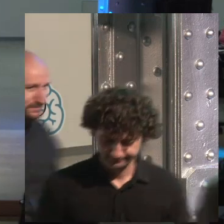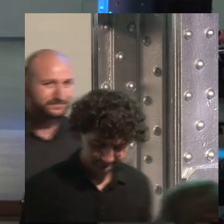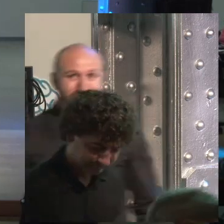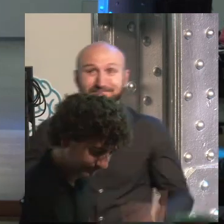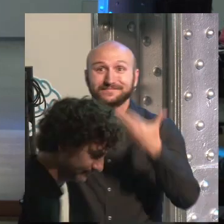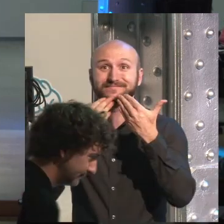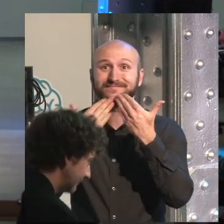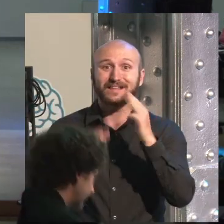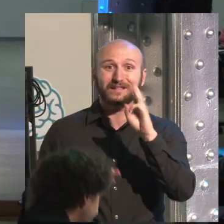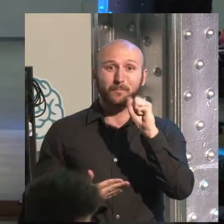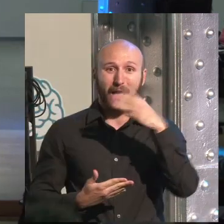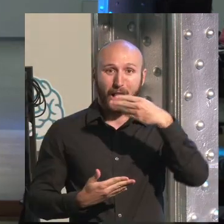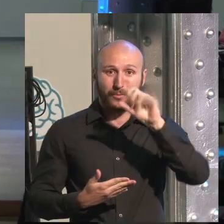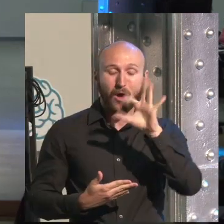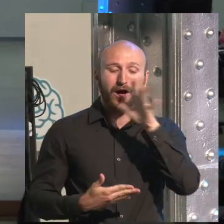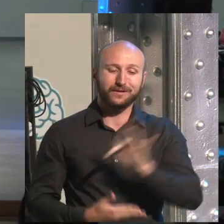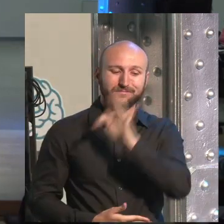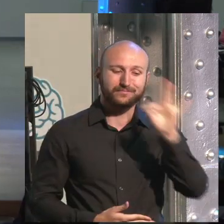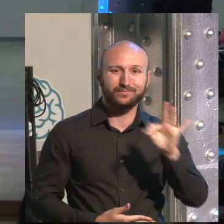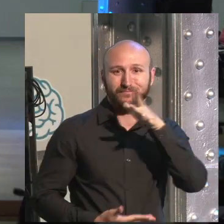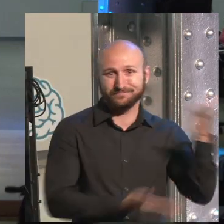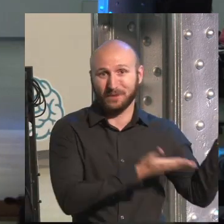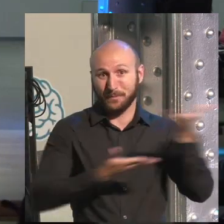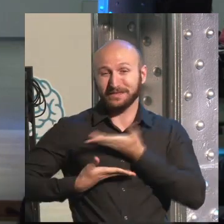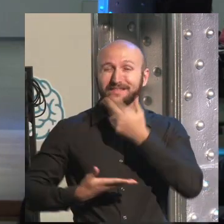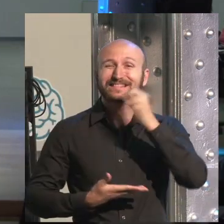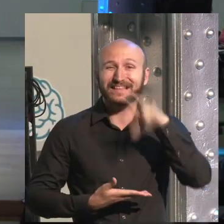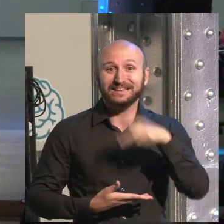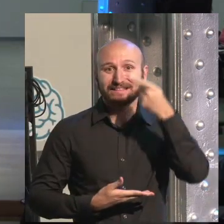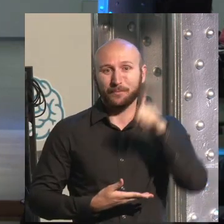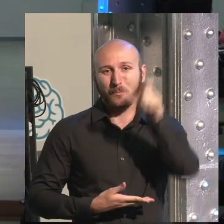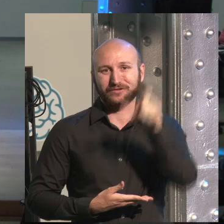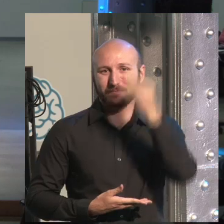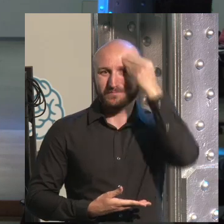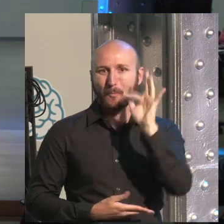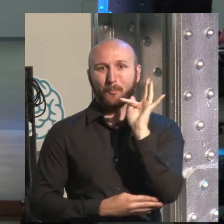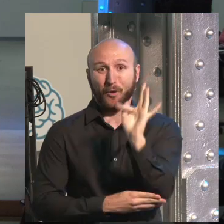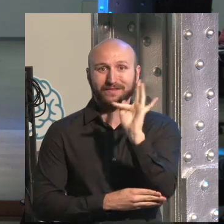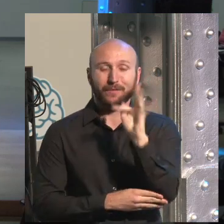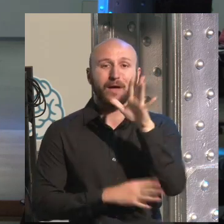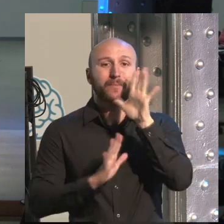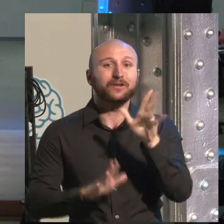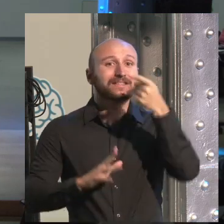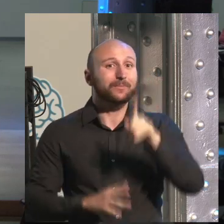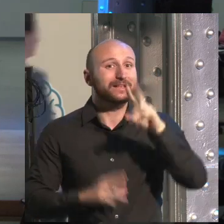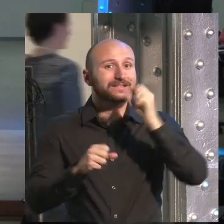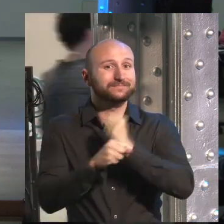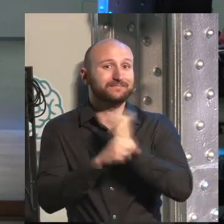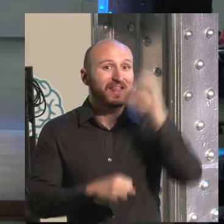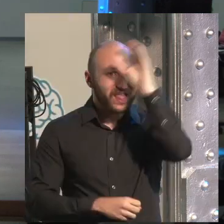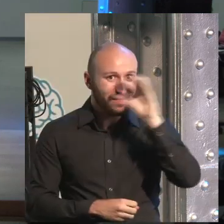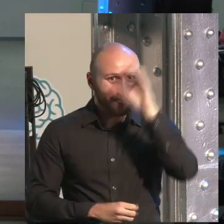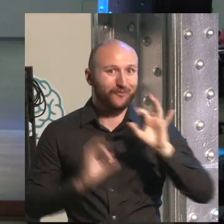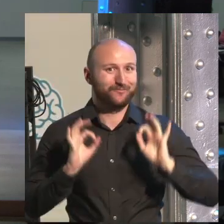Gracias, Pablo. Pues te diré que nuestro siguiente invitado también es uno de esos optimistas pese a ser científicos.